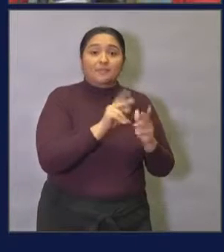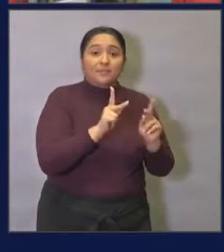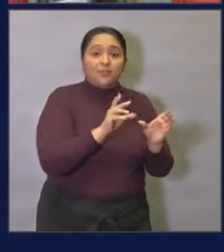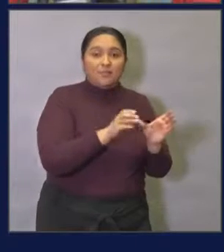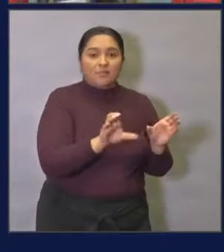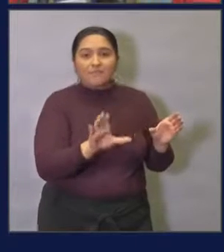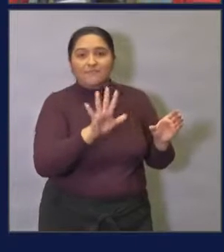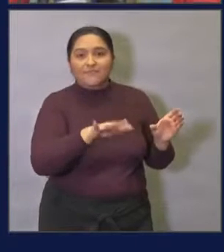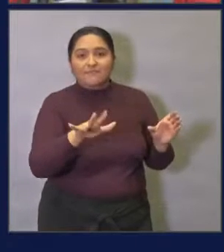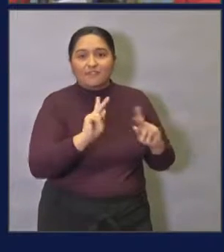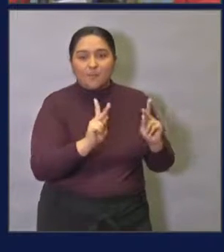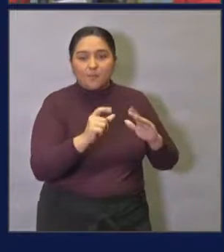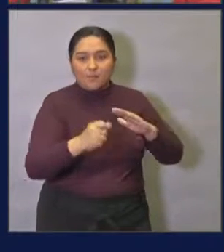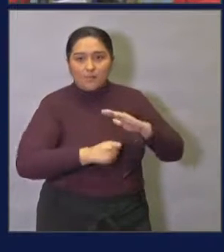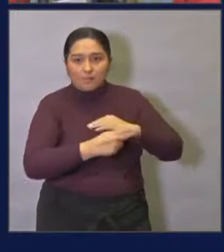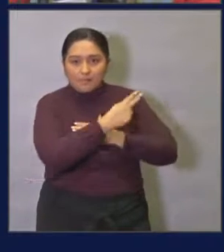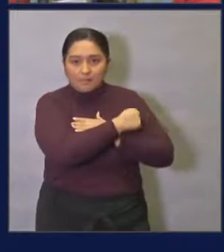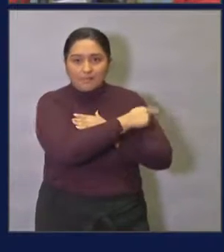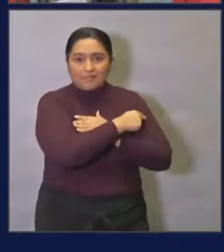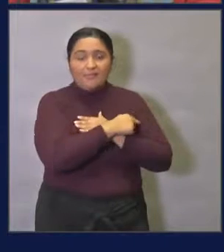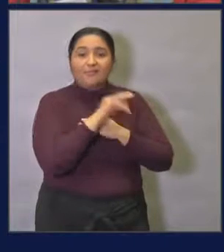personas, un aumento del